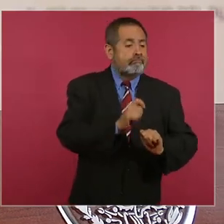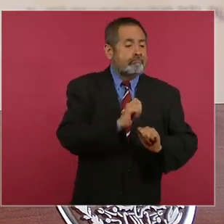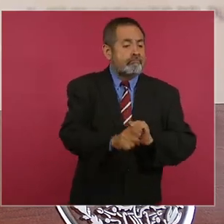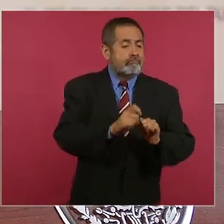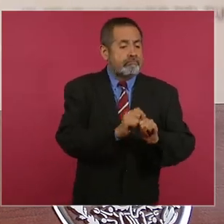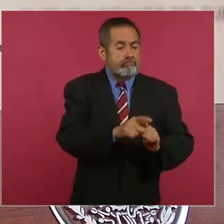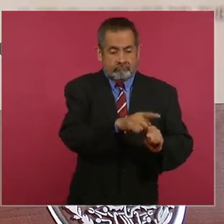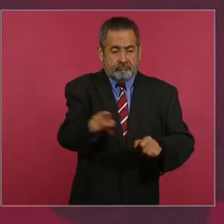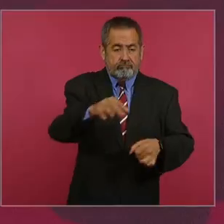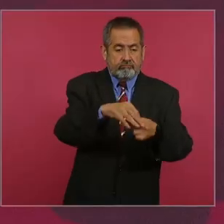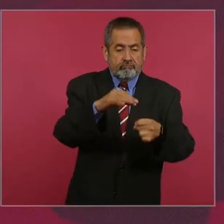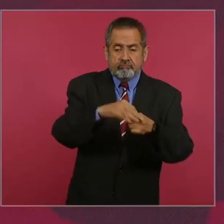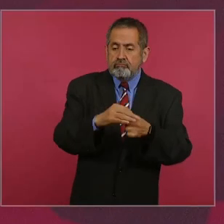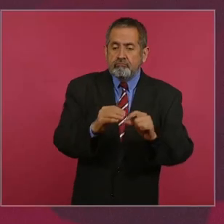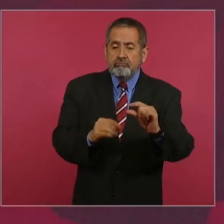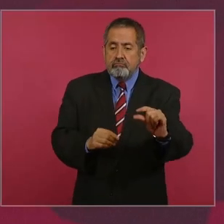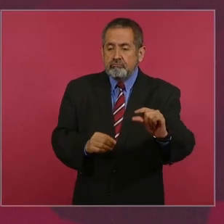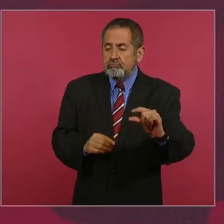votos